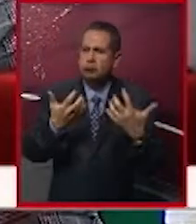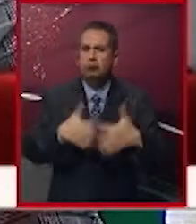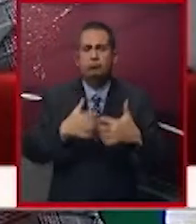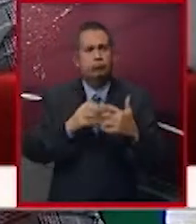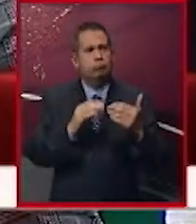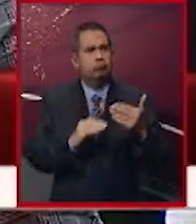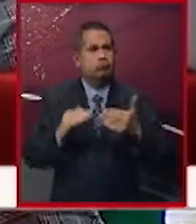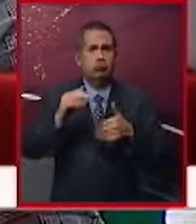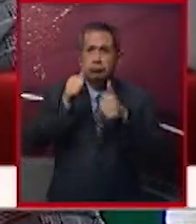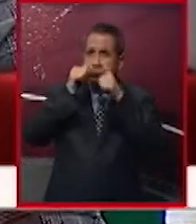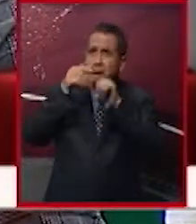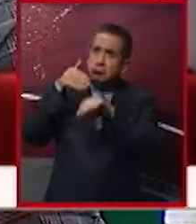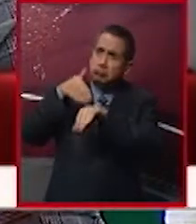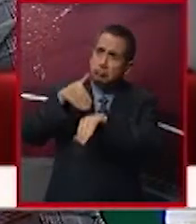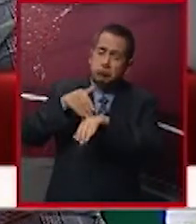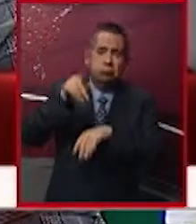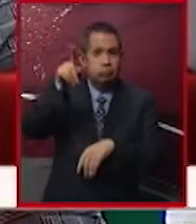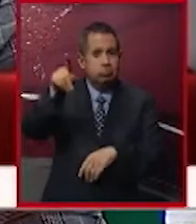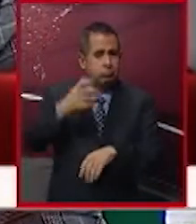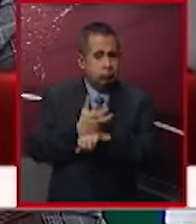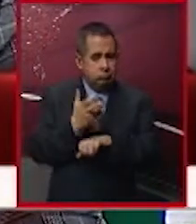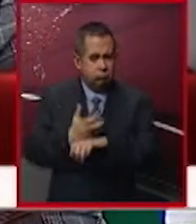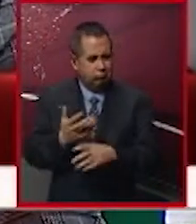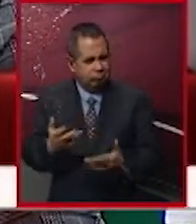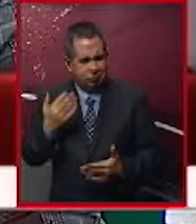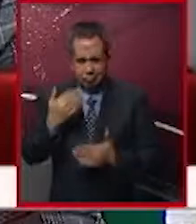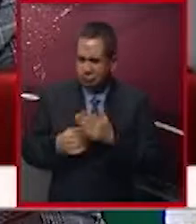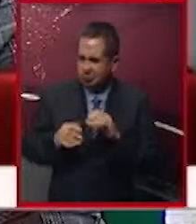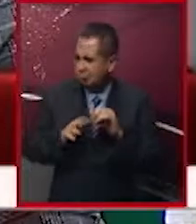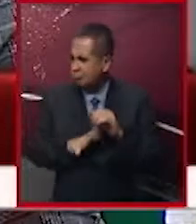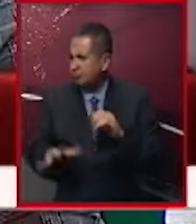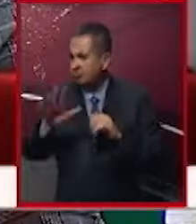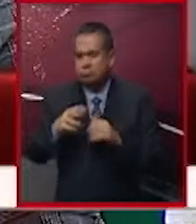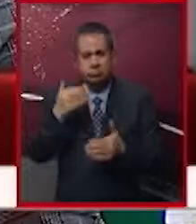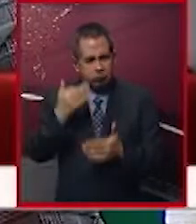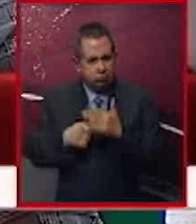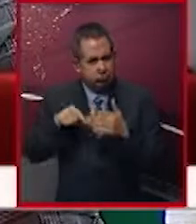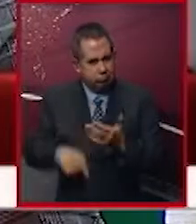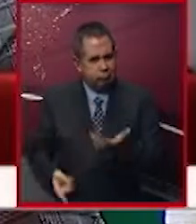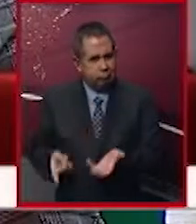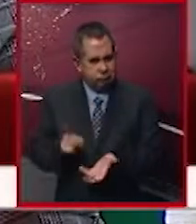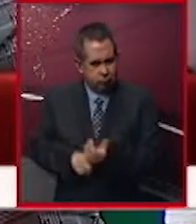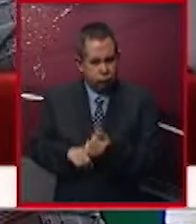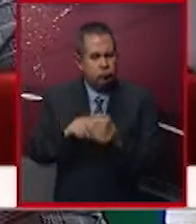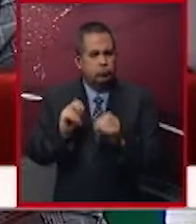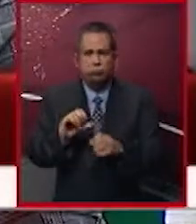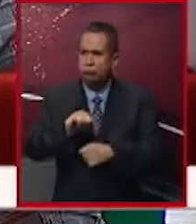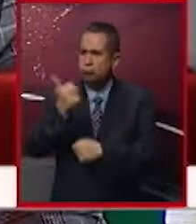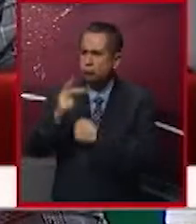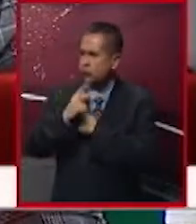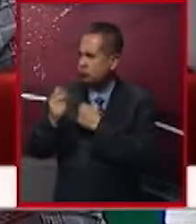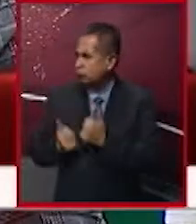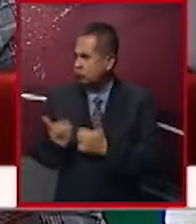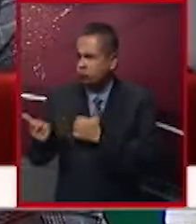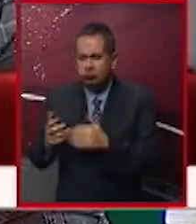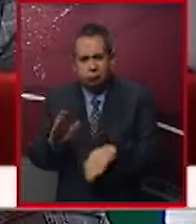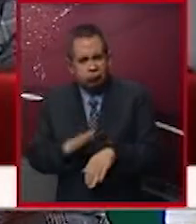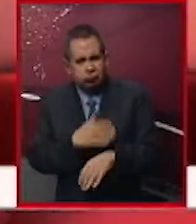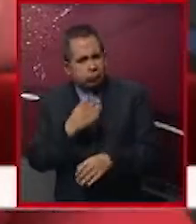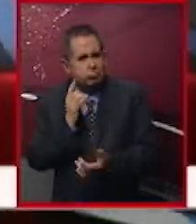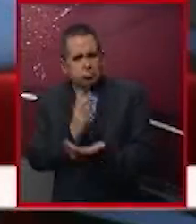economía norteamericana, desestimando fomentar y alentar el mercado interno, así como la diversificación de exportaciones?